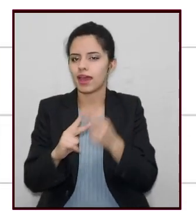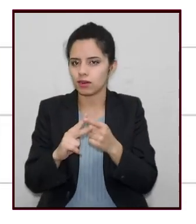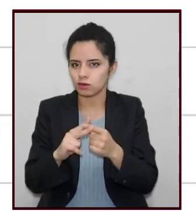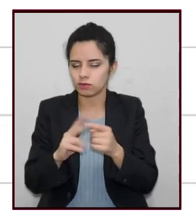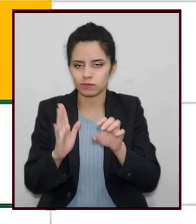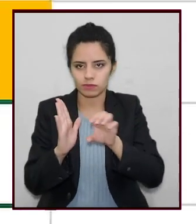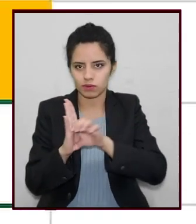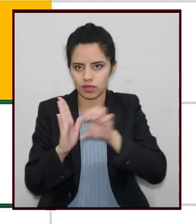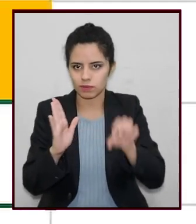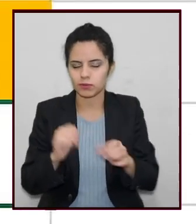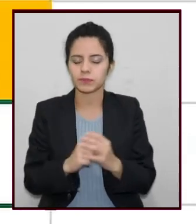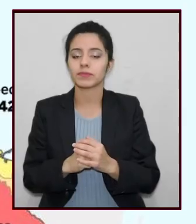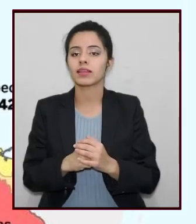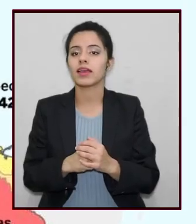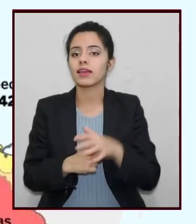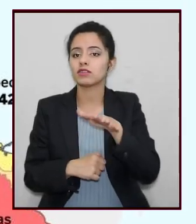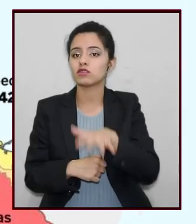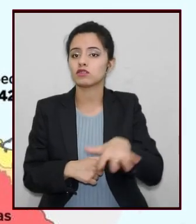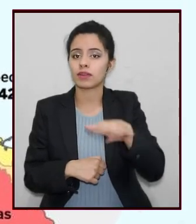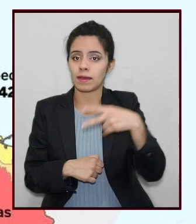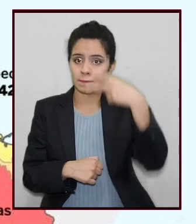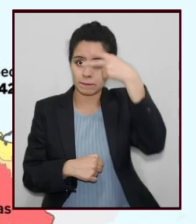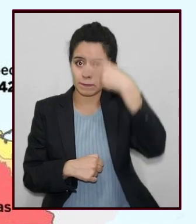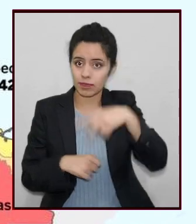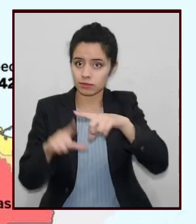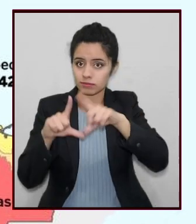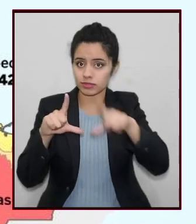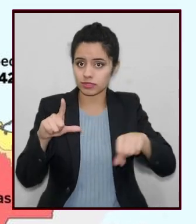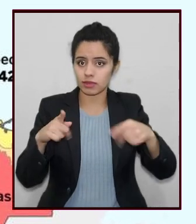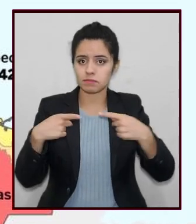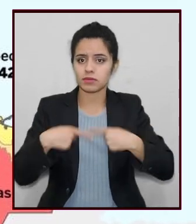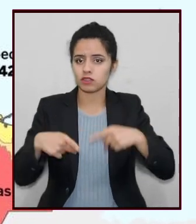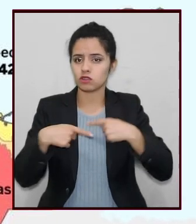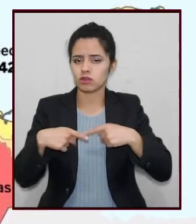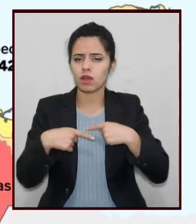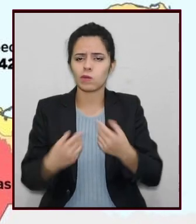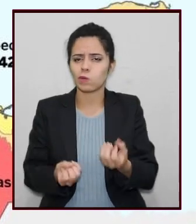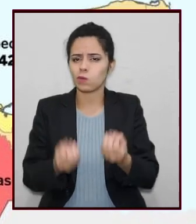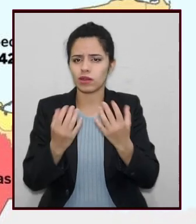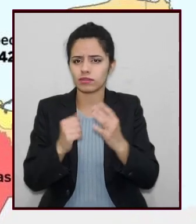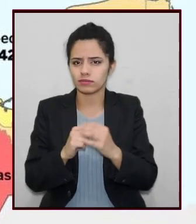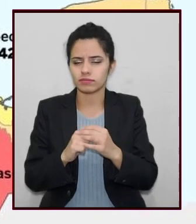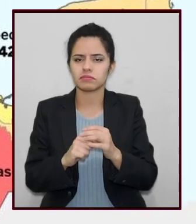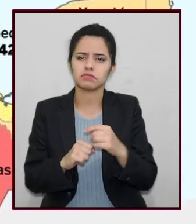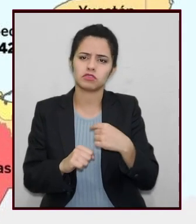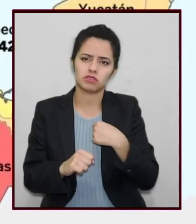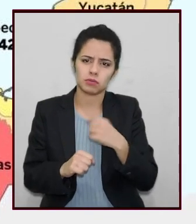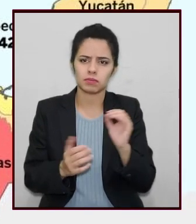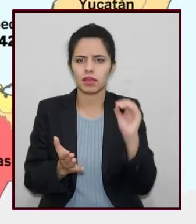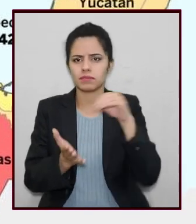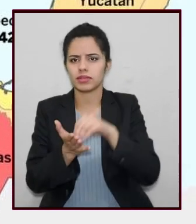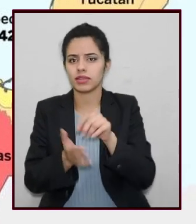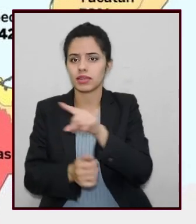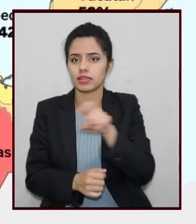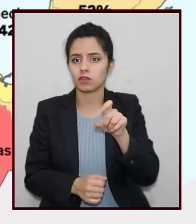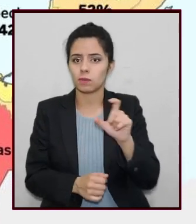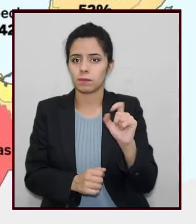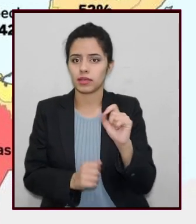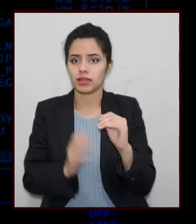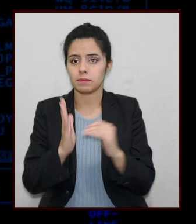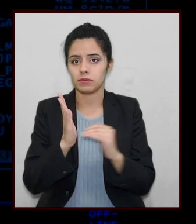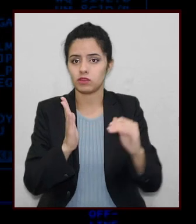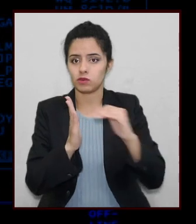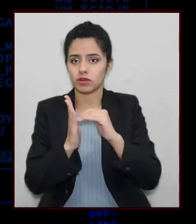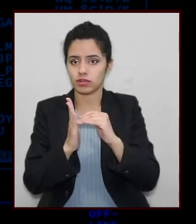cálculos. Quiero poner el número de habitantes que hay en México. Voy a poner que somos 120